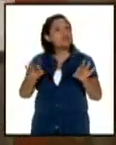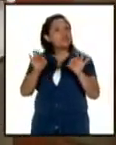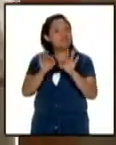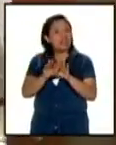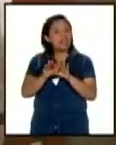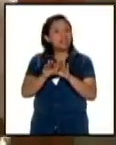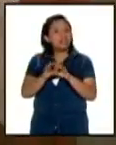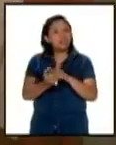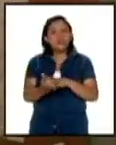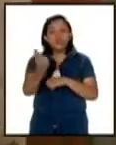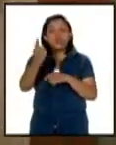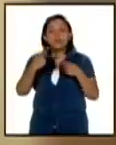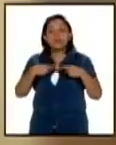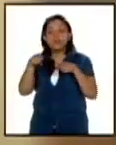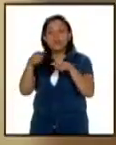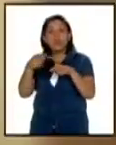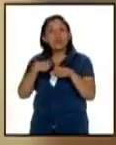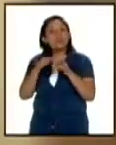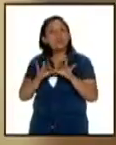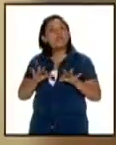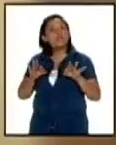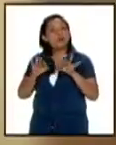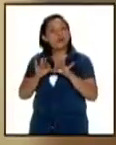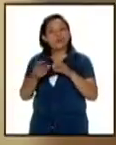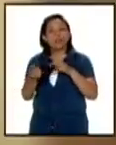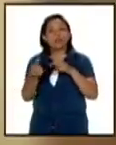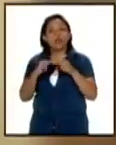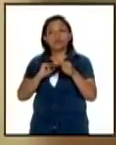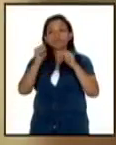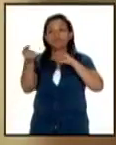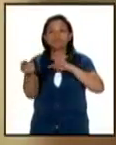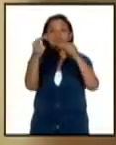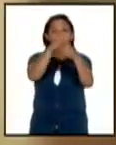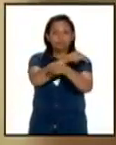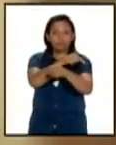que importa a alguien. Afortunadamente yo